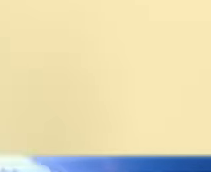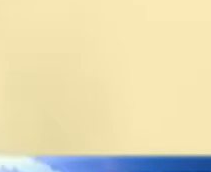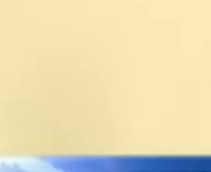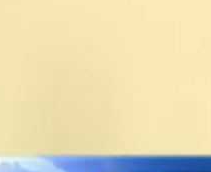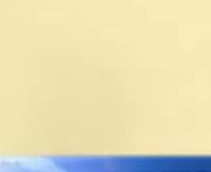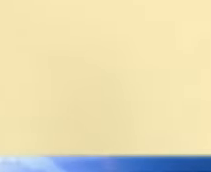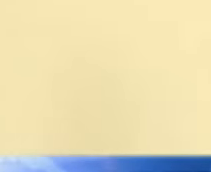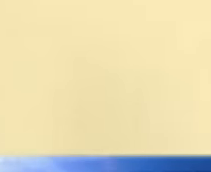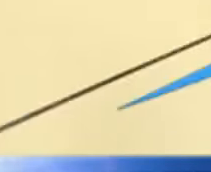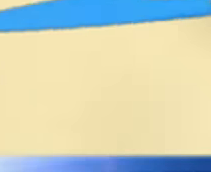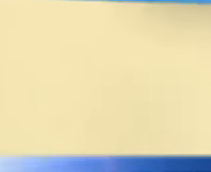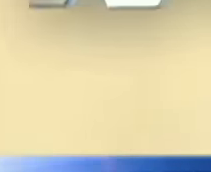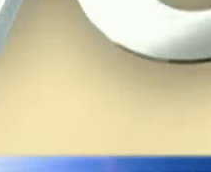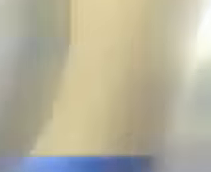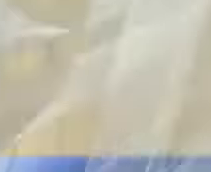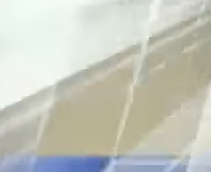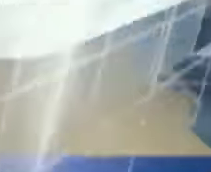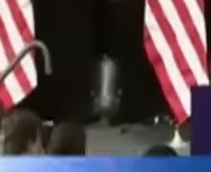cualquier junta.